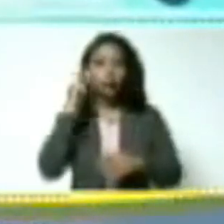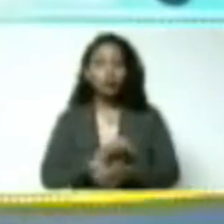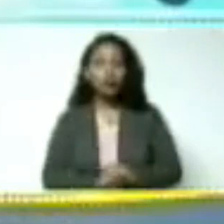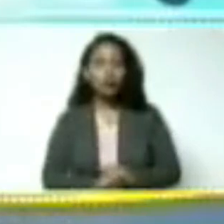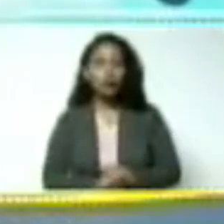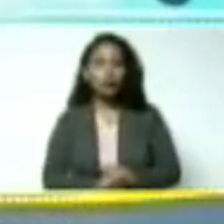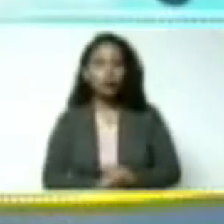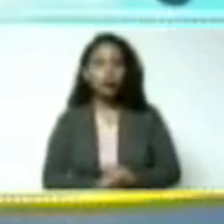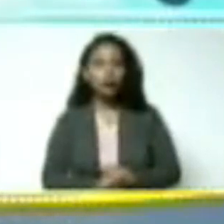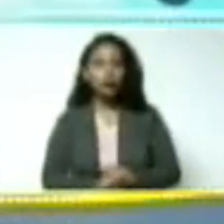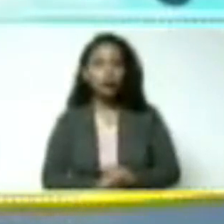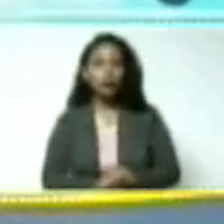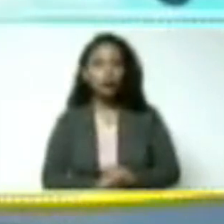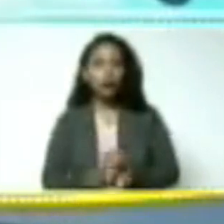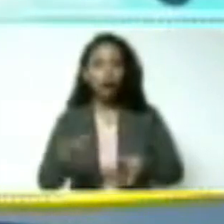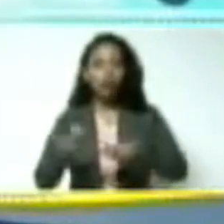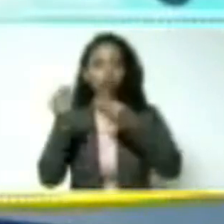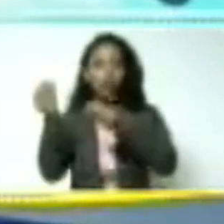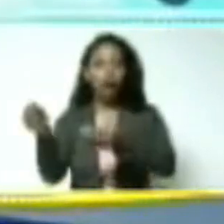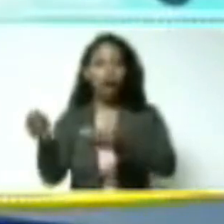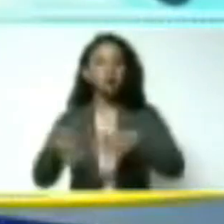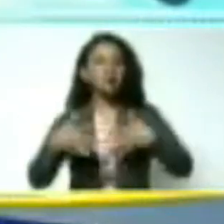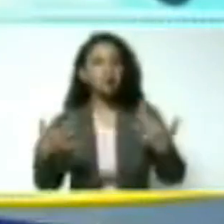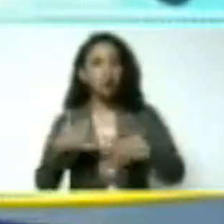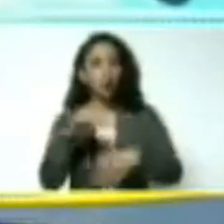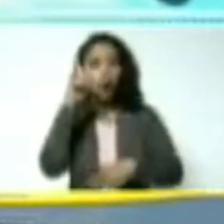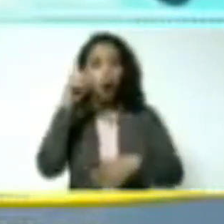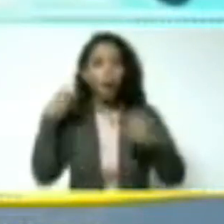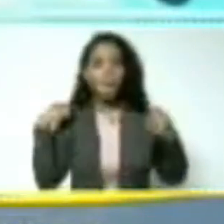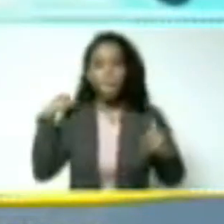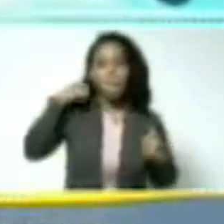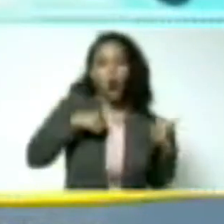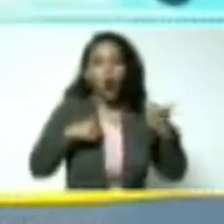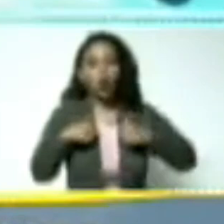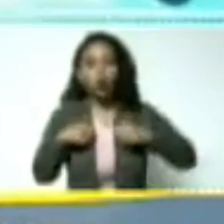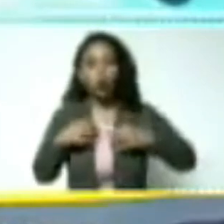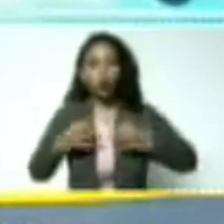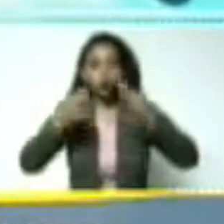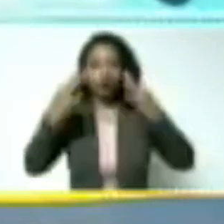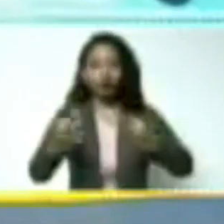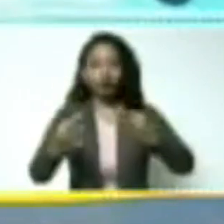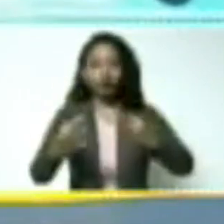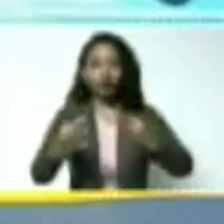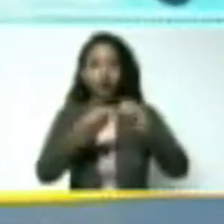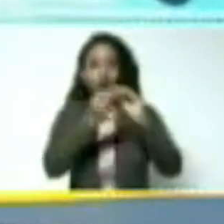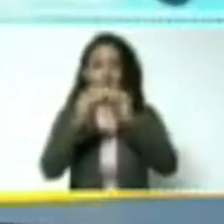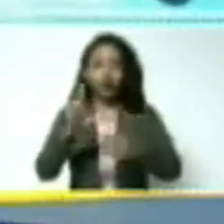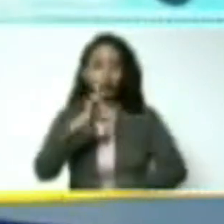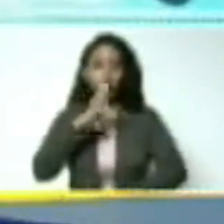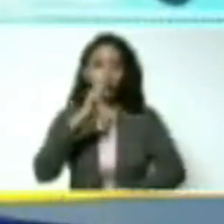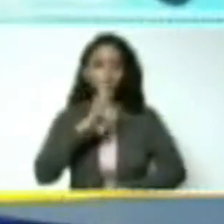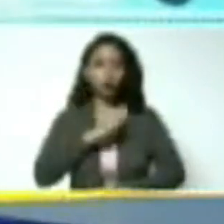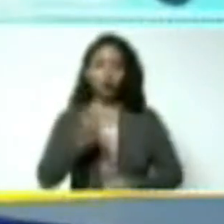maestras, dotarlos de un bolso de cuero bien